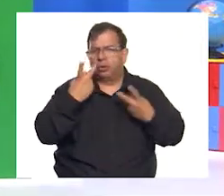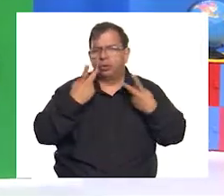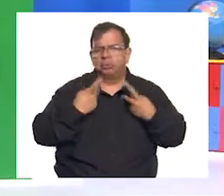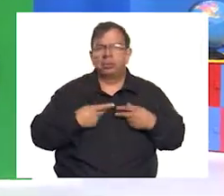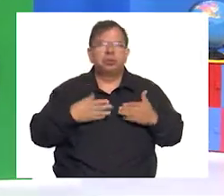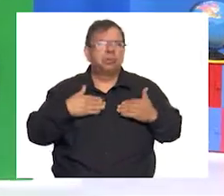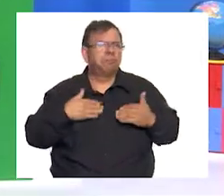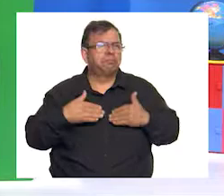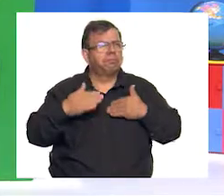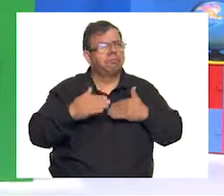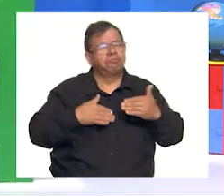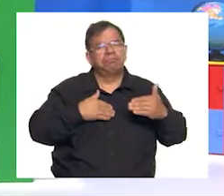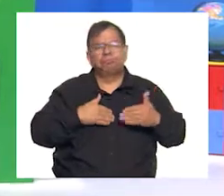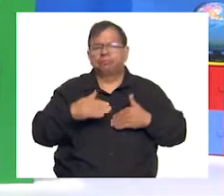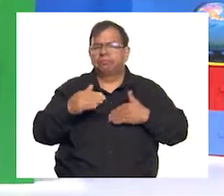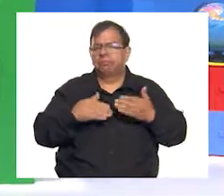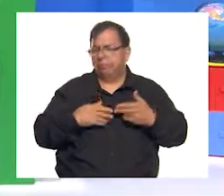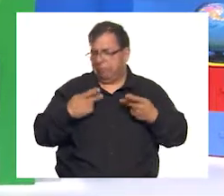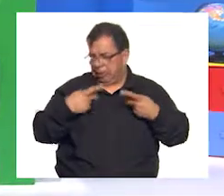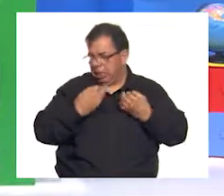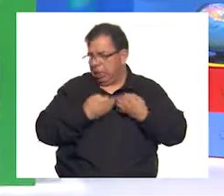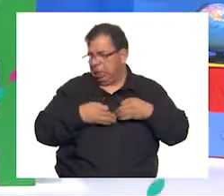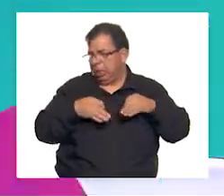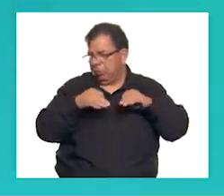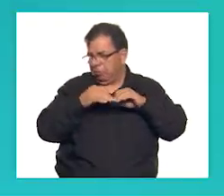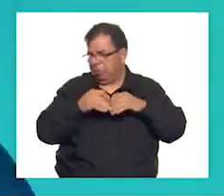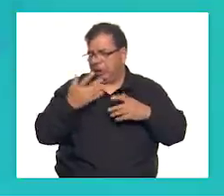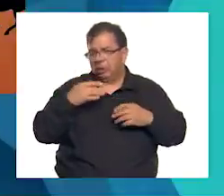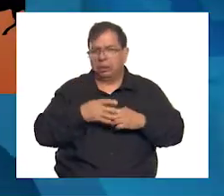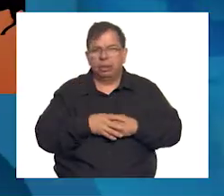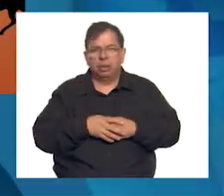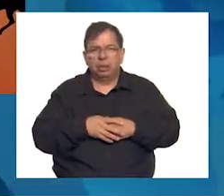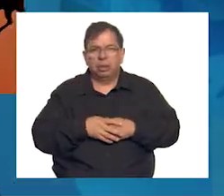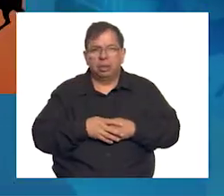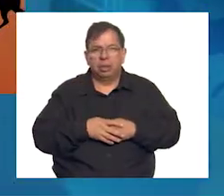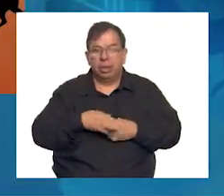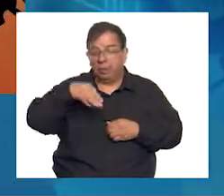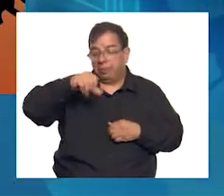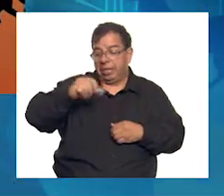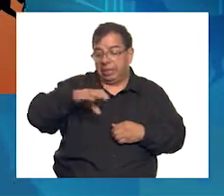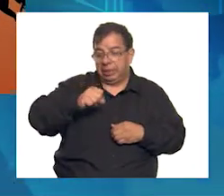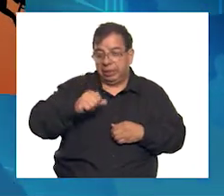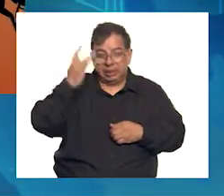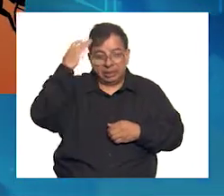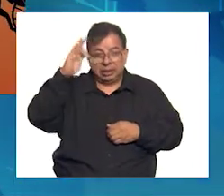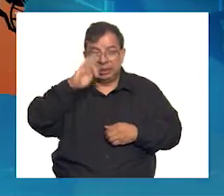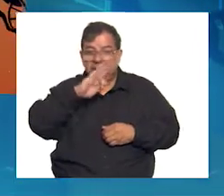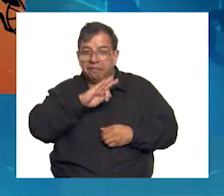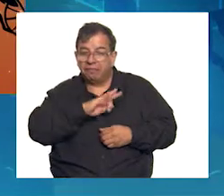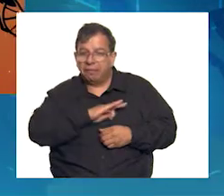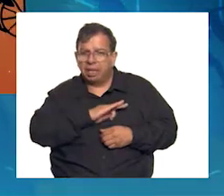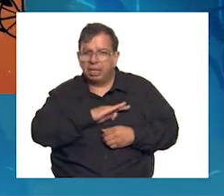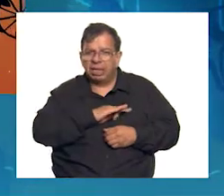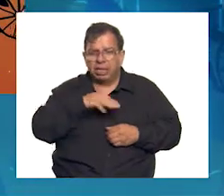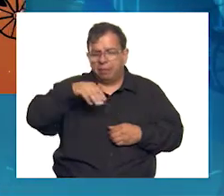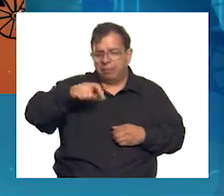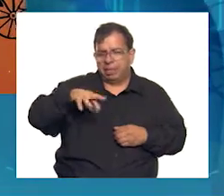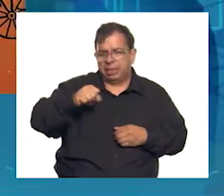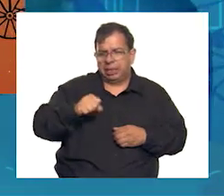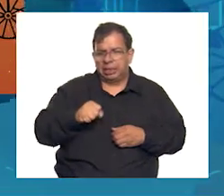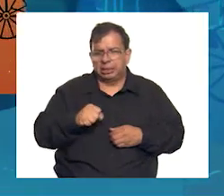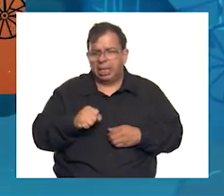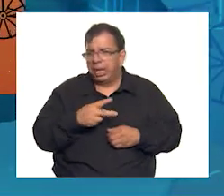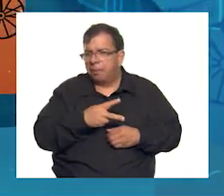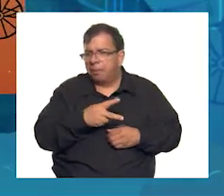muy importantes de aquel entonces, el Marqués de Santa Fe de Guardiola y el Marqués de la